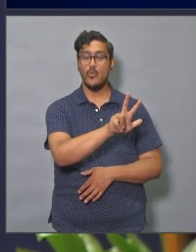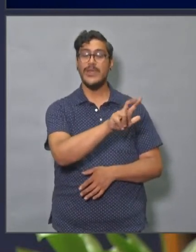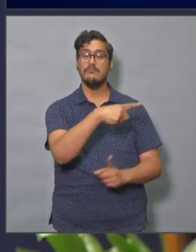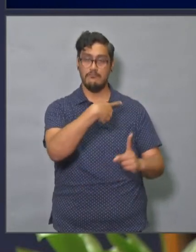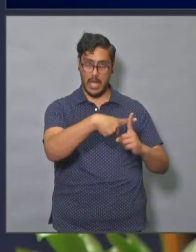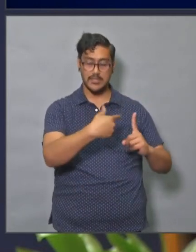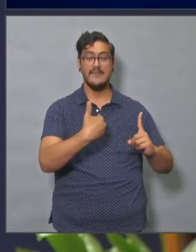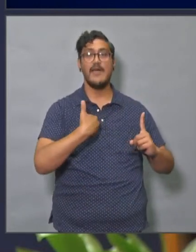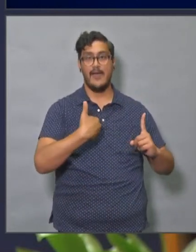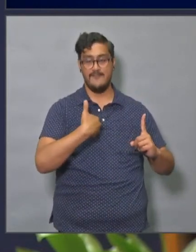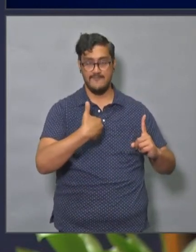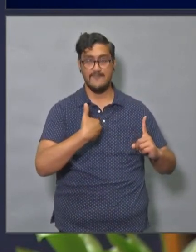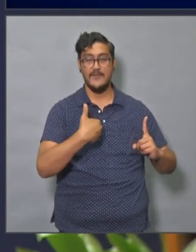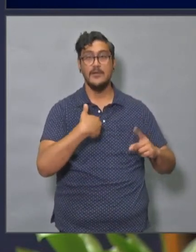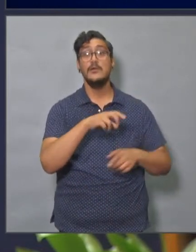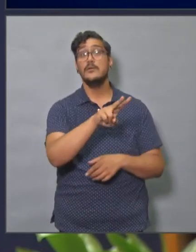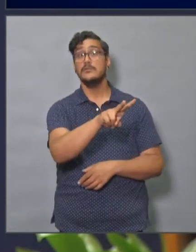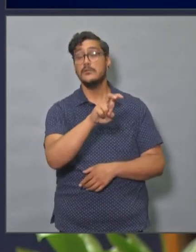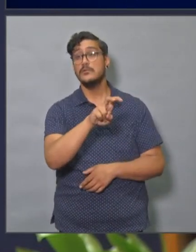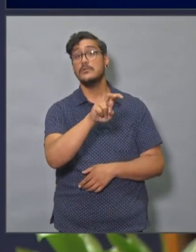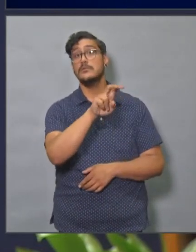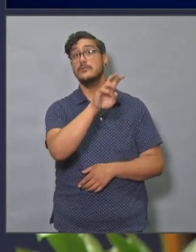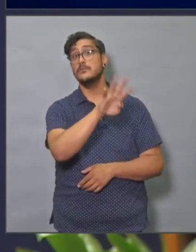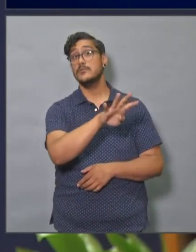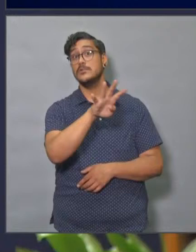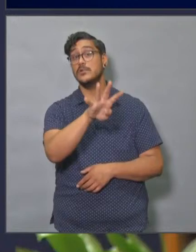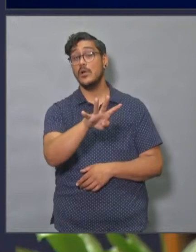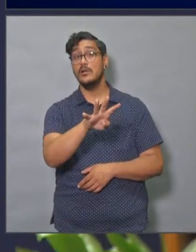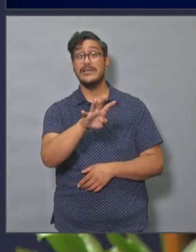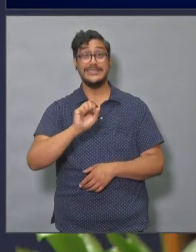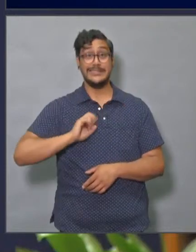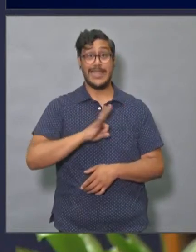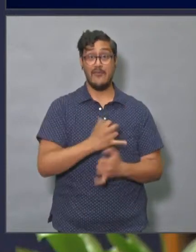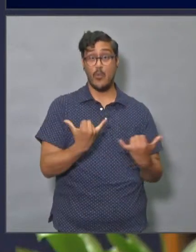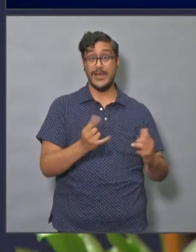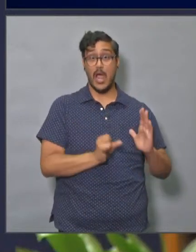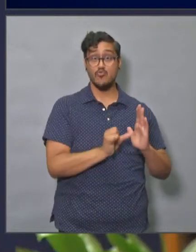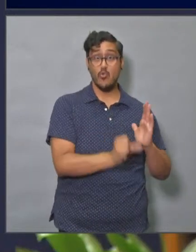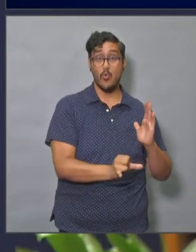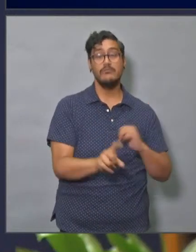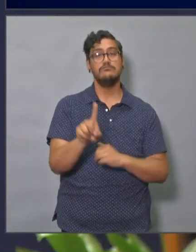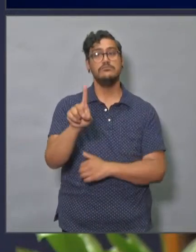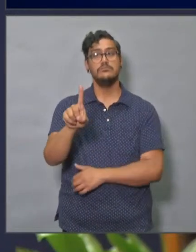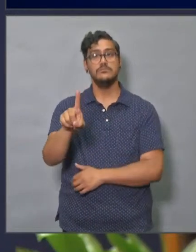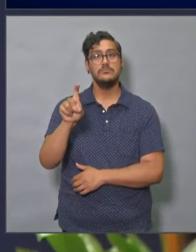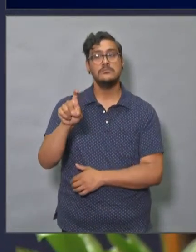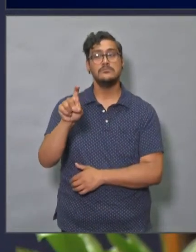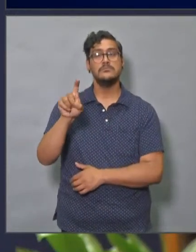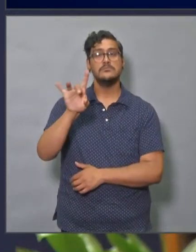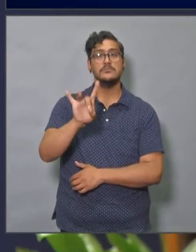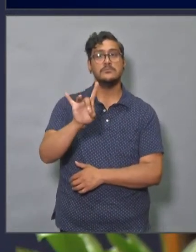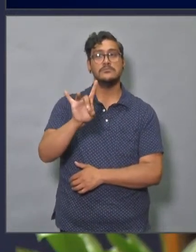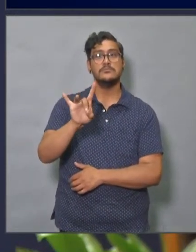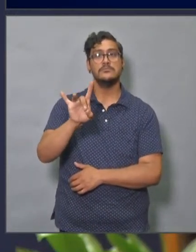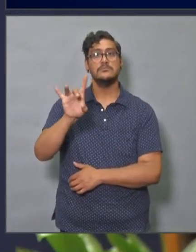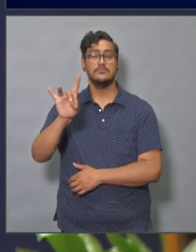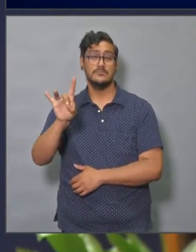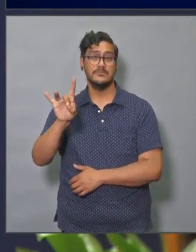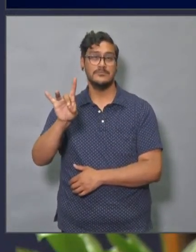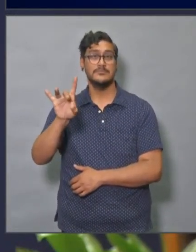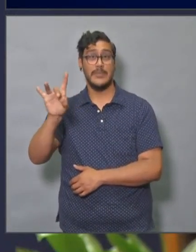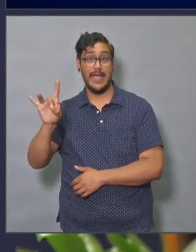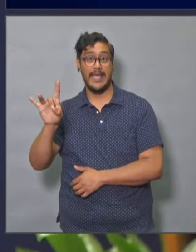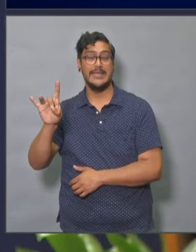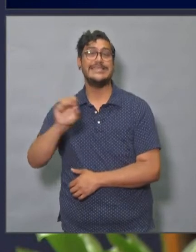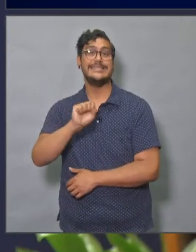positivos, 264 empleados en cuarentena y 1,866 empleados han regresado a